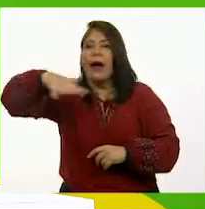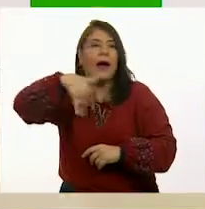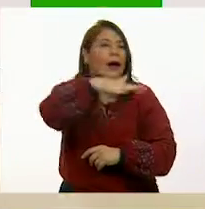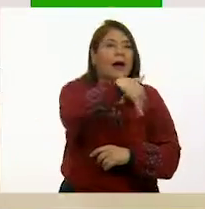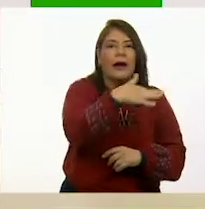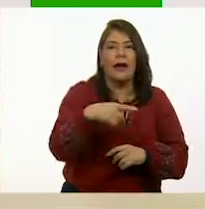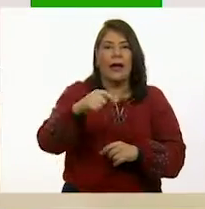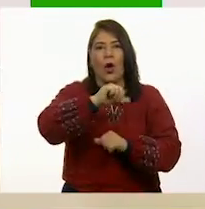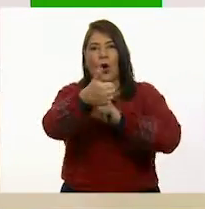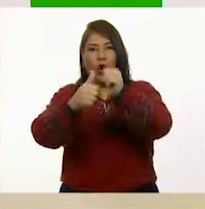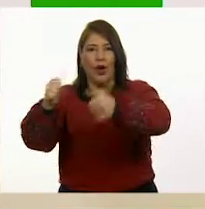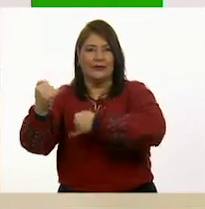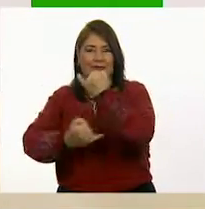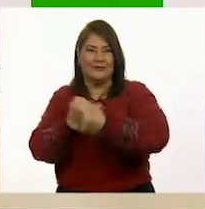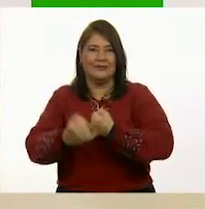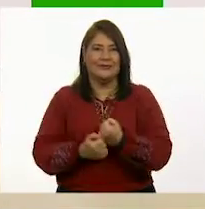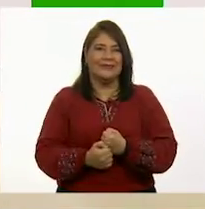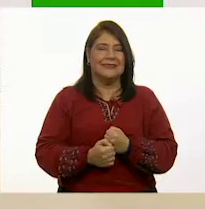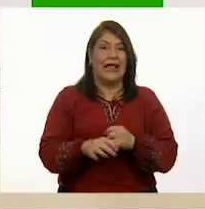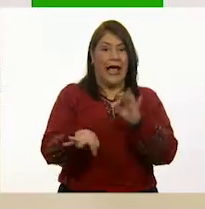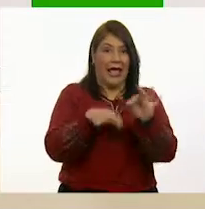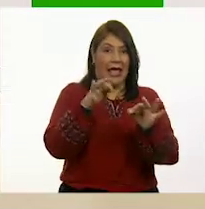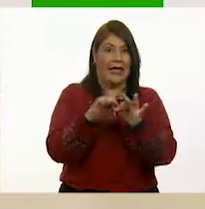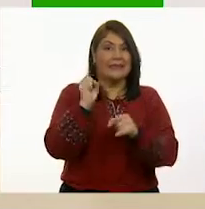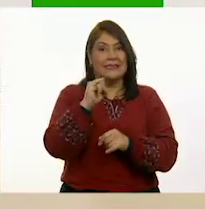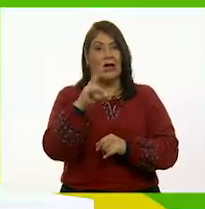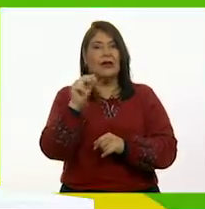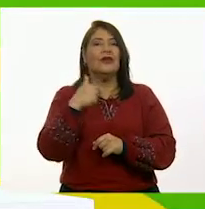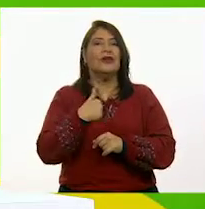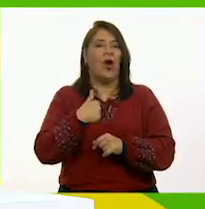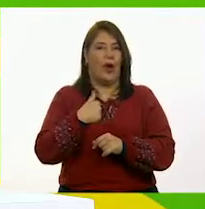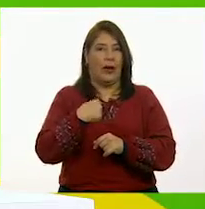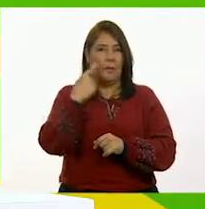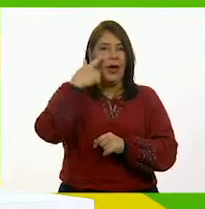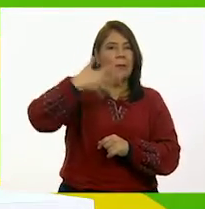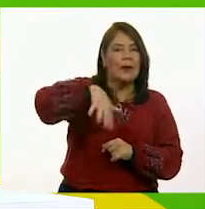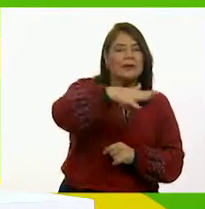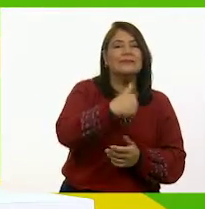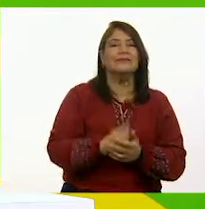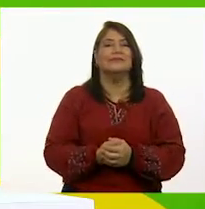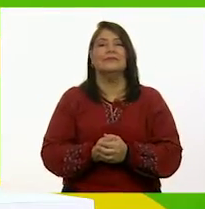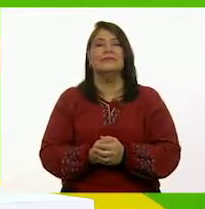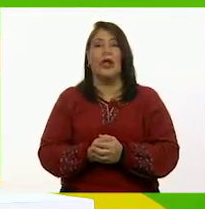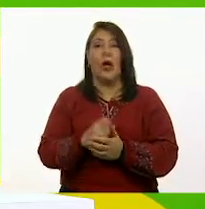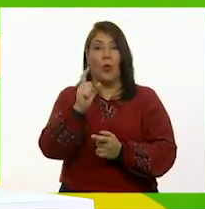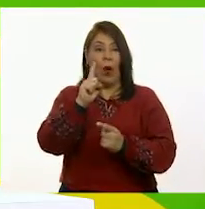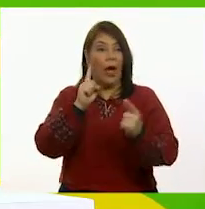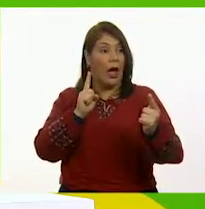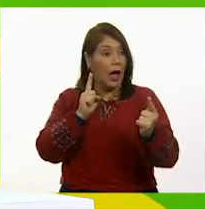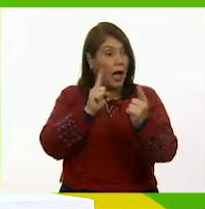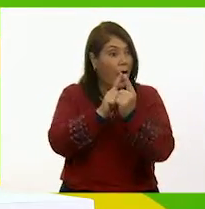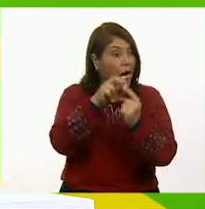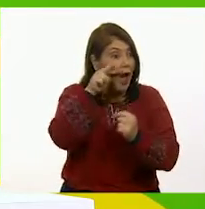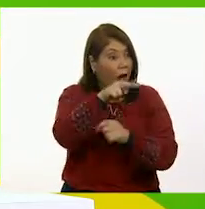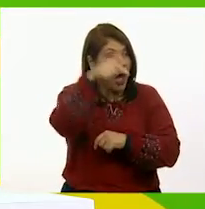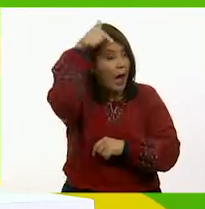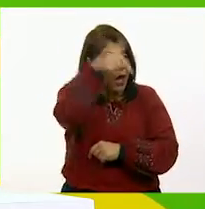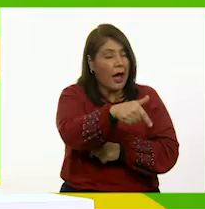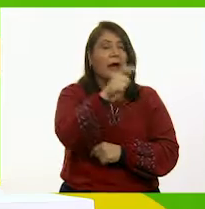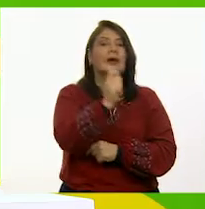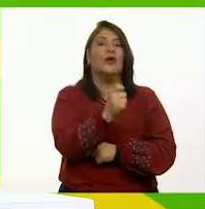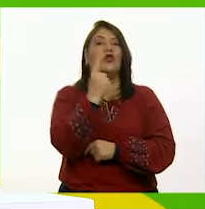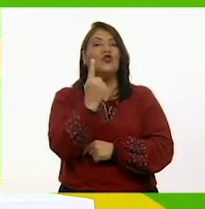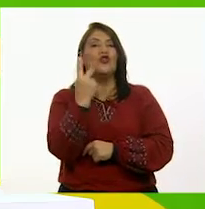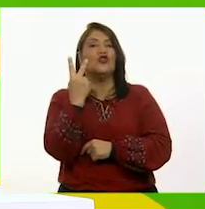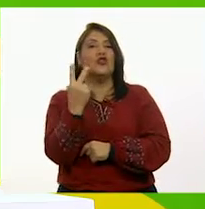jugadores. ¿Listos o no? ¡Allá voy! El buscador, al encontrar a alguien, dirá, uno, dos, tres,